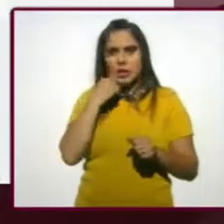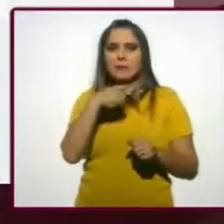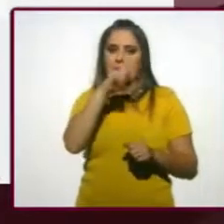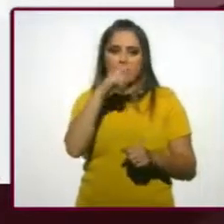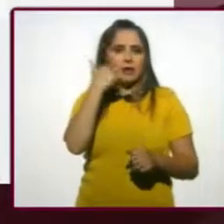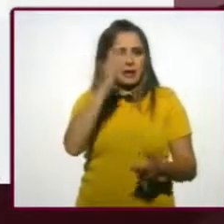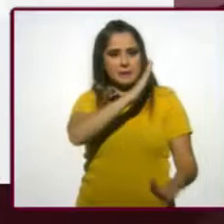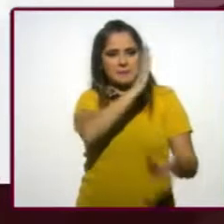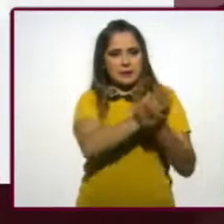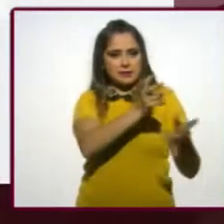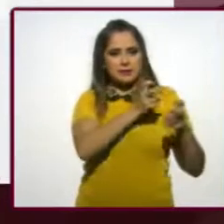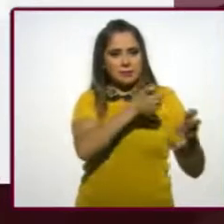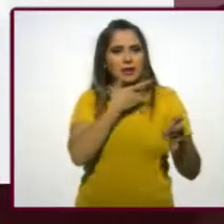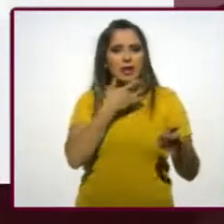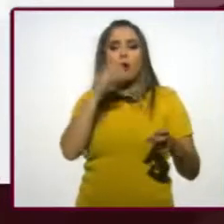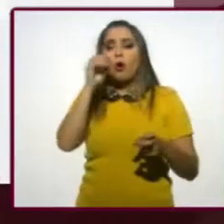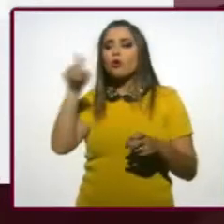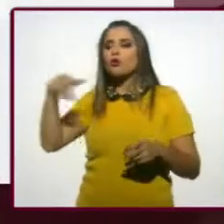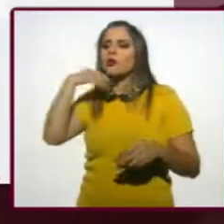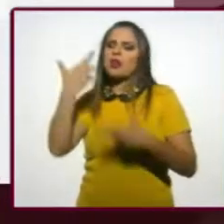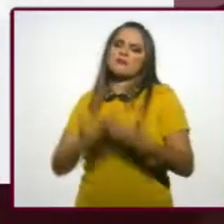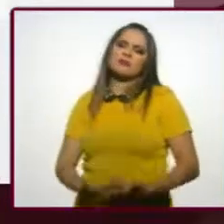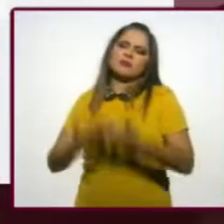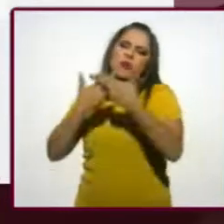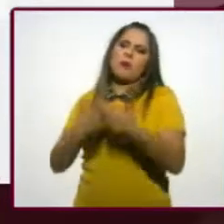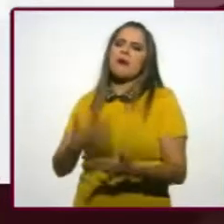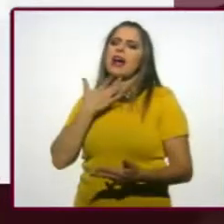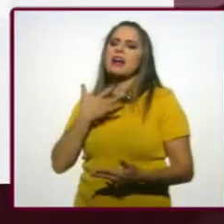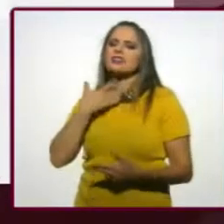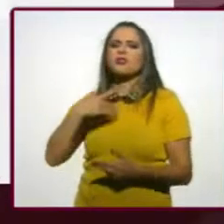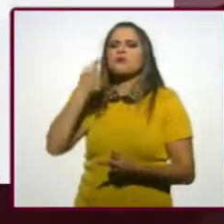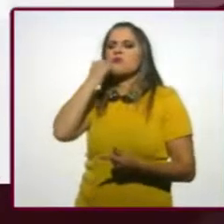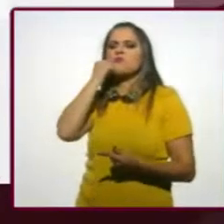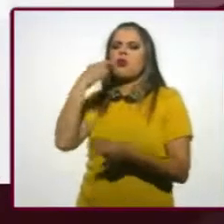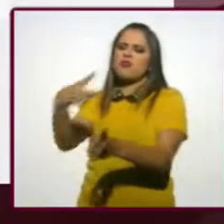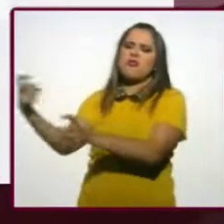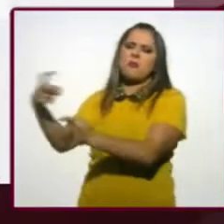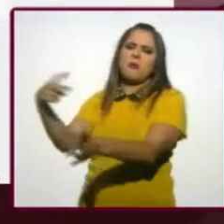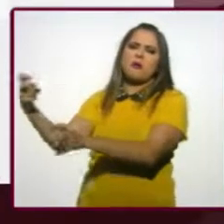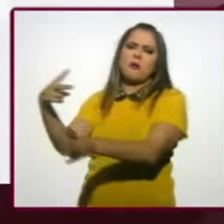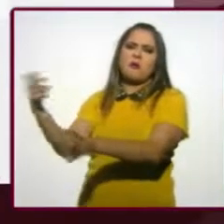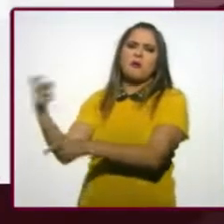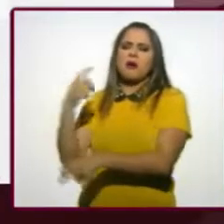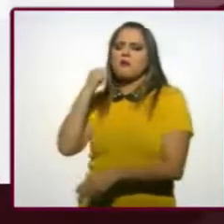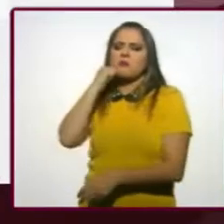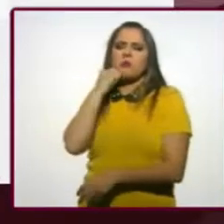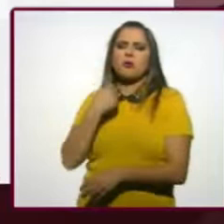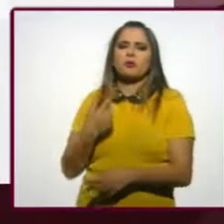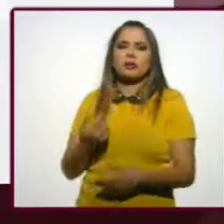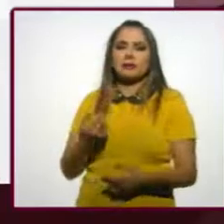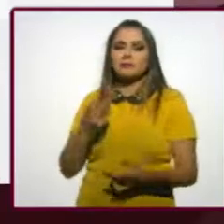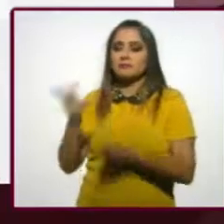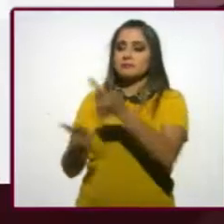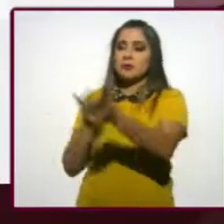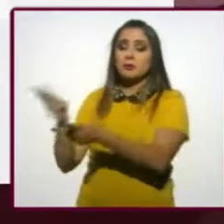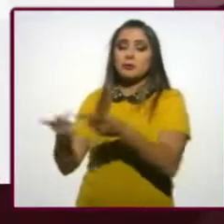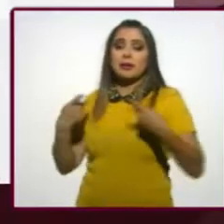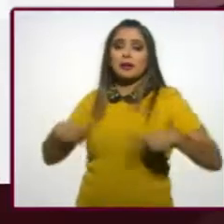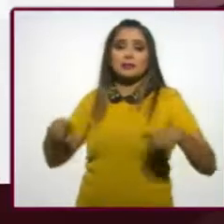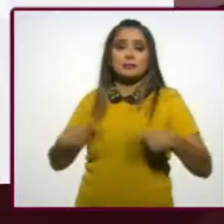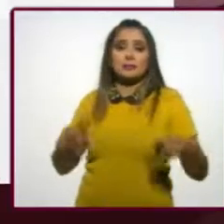o garantizar el abasto de gasolina, aunque haya robo de combustible a Pemex. Creo que este es el dilema, ¿no? Porque esta es una pregunta